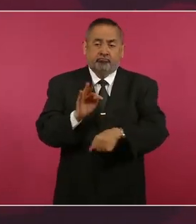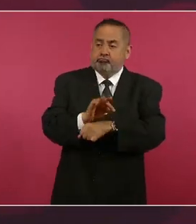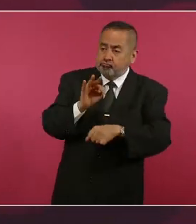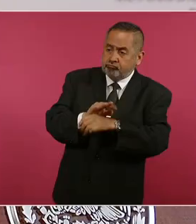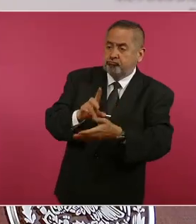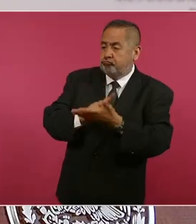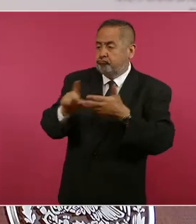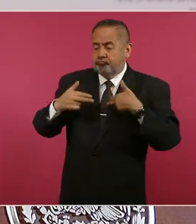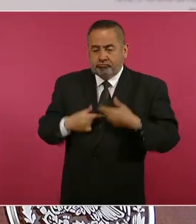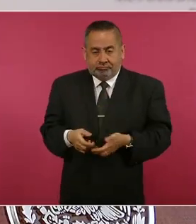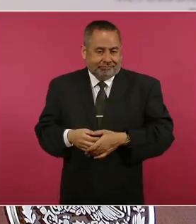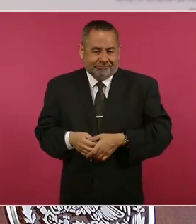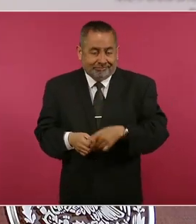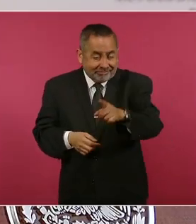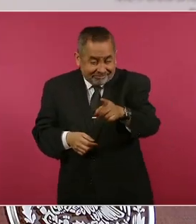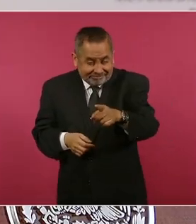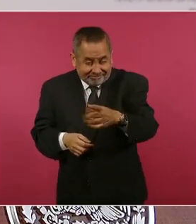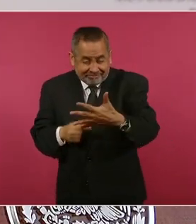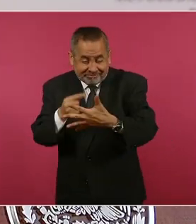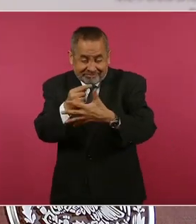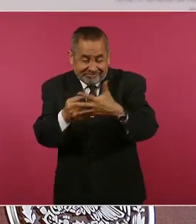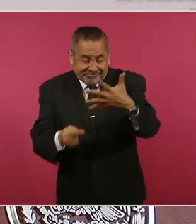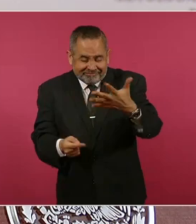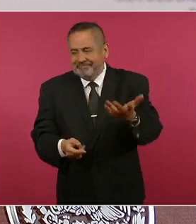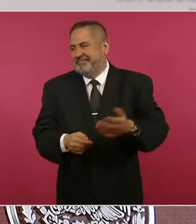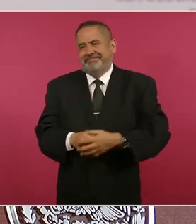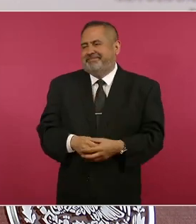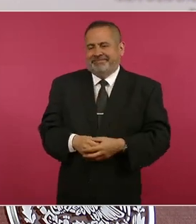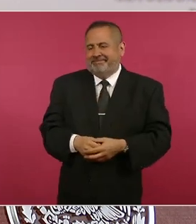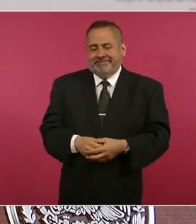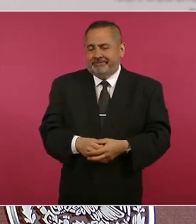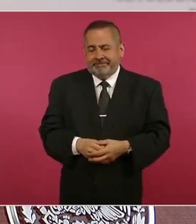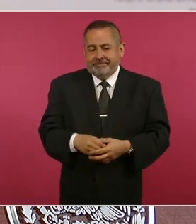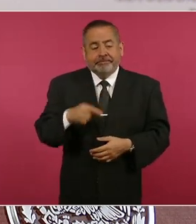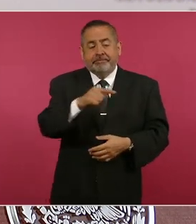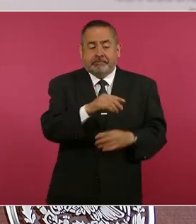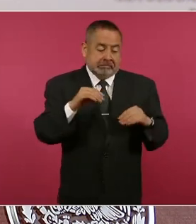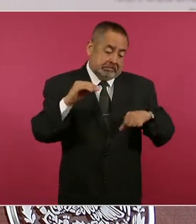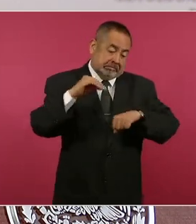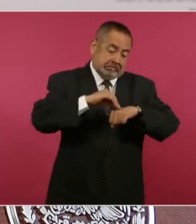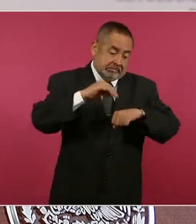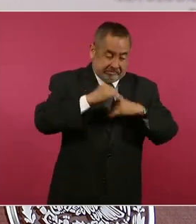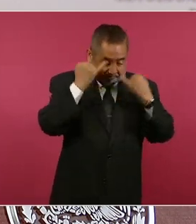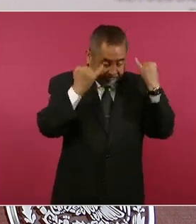pseudodefensores de derechos humanos que están